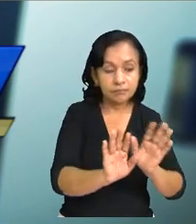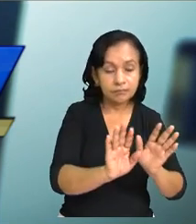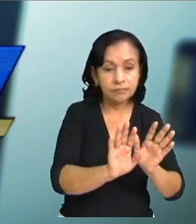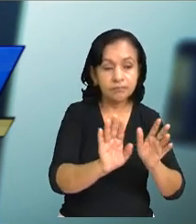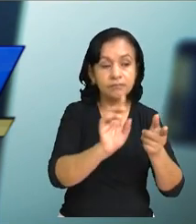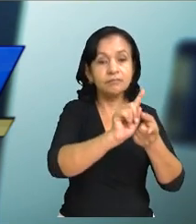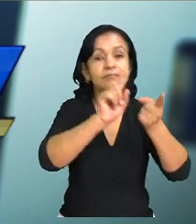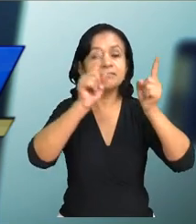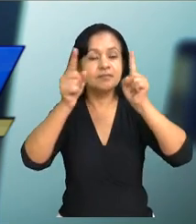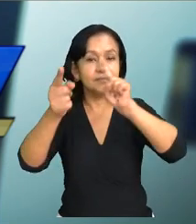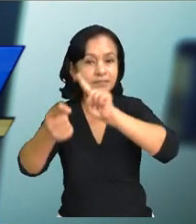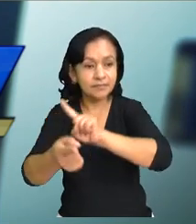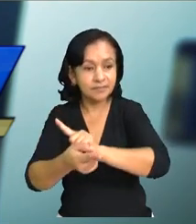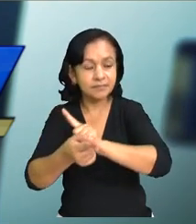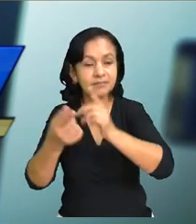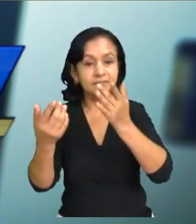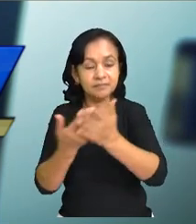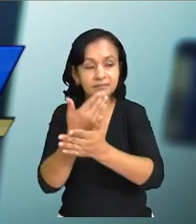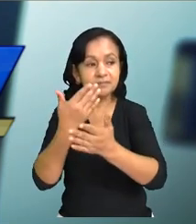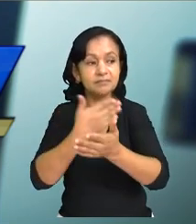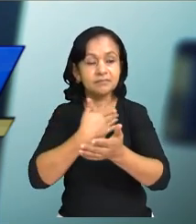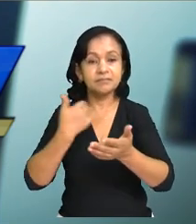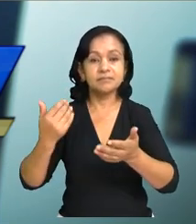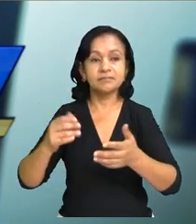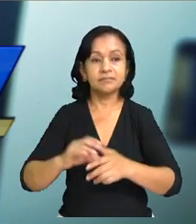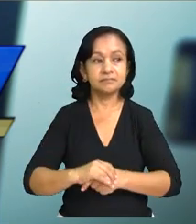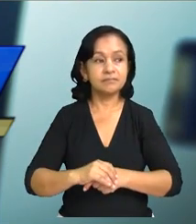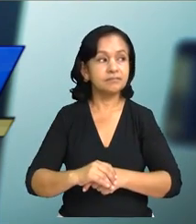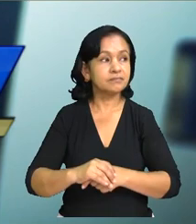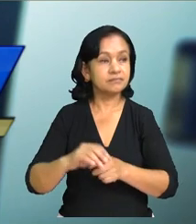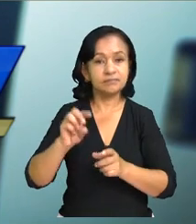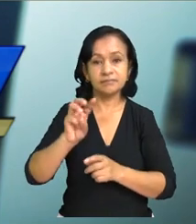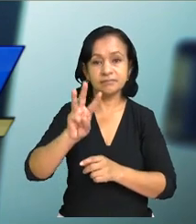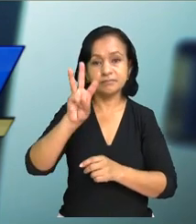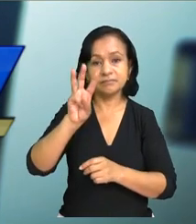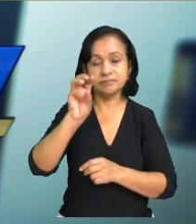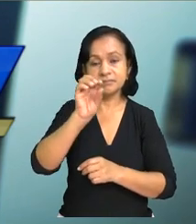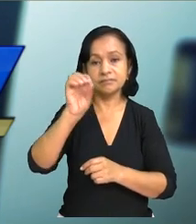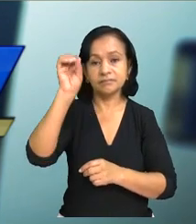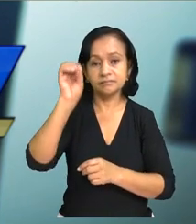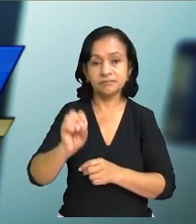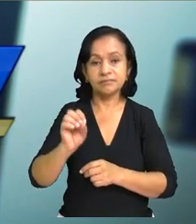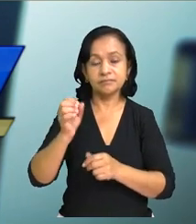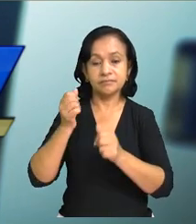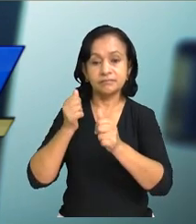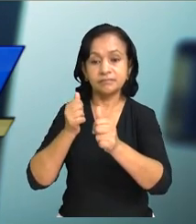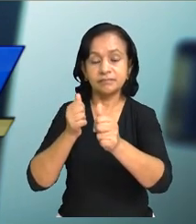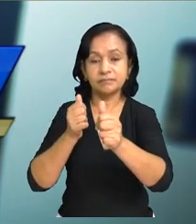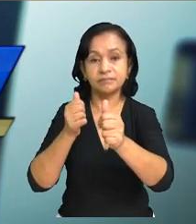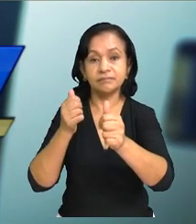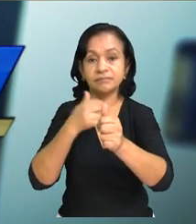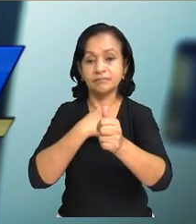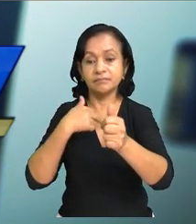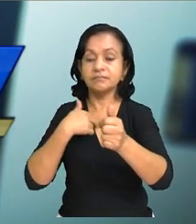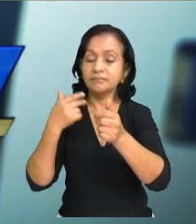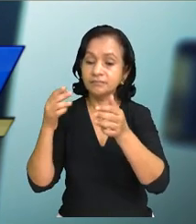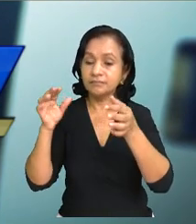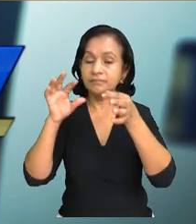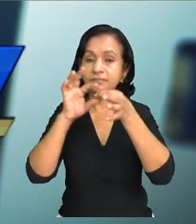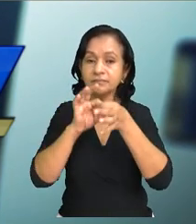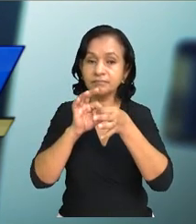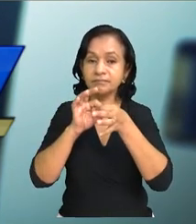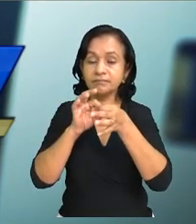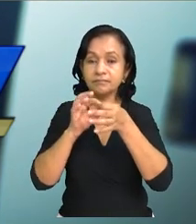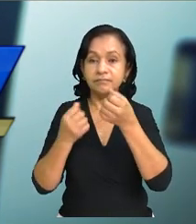el salto a un nivel superior. Y viene un 30% detrás, ese 30% vamos a hacer que acompañe el 12%